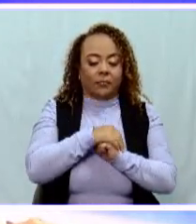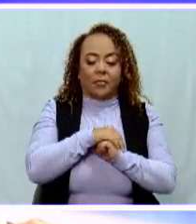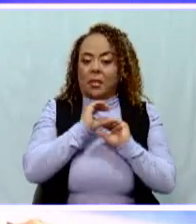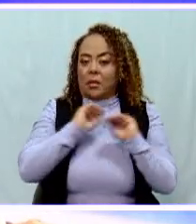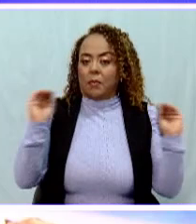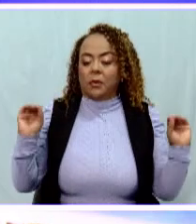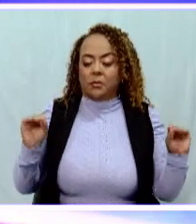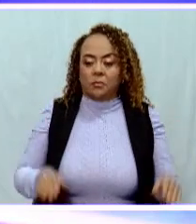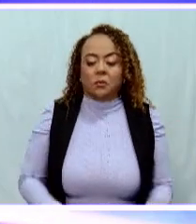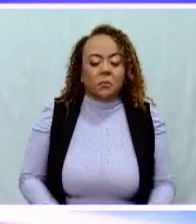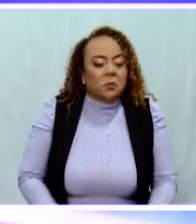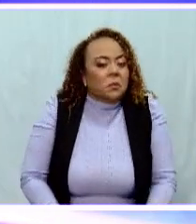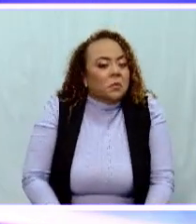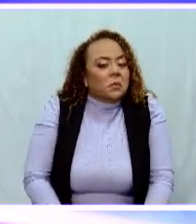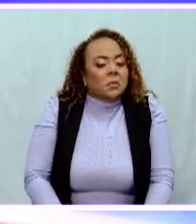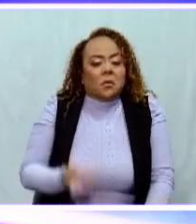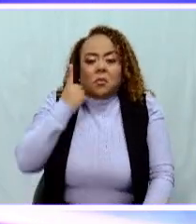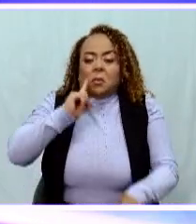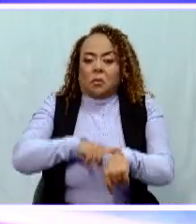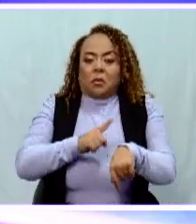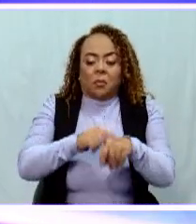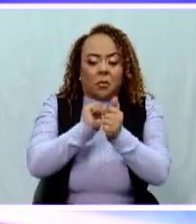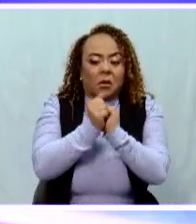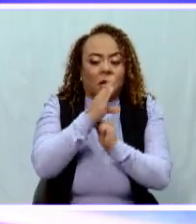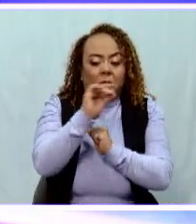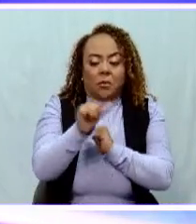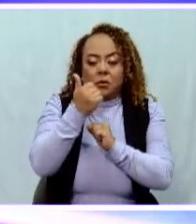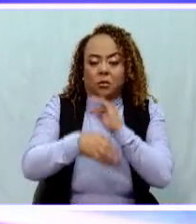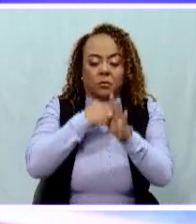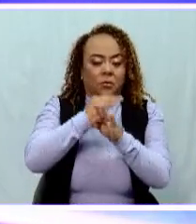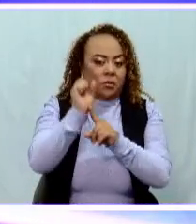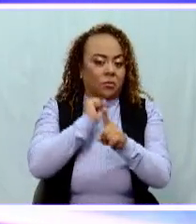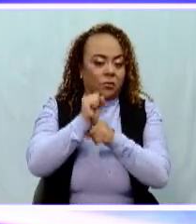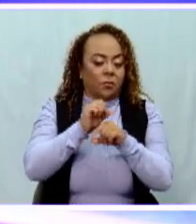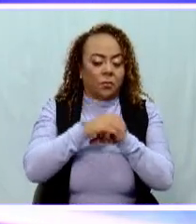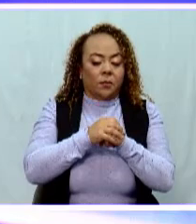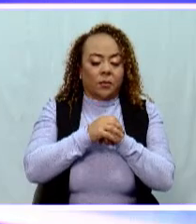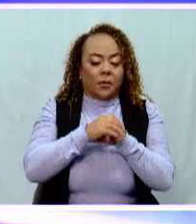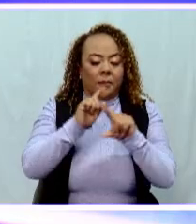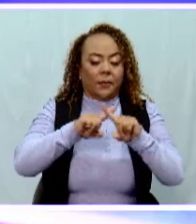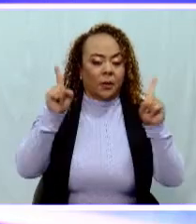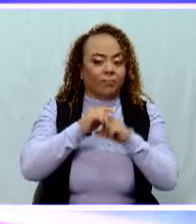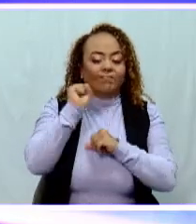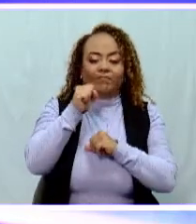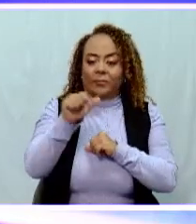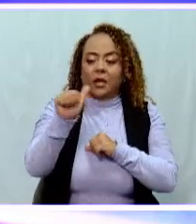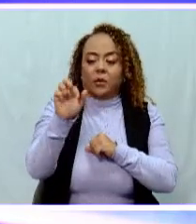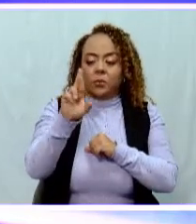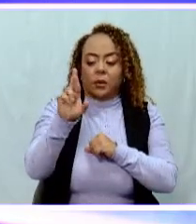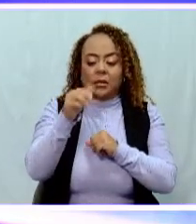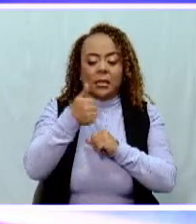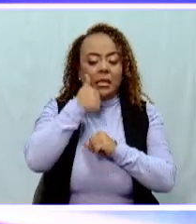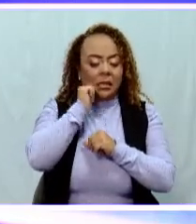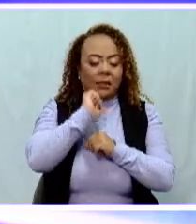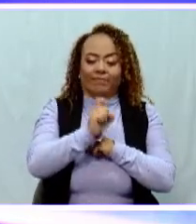Tejeda igual por momento deportivo verdad de otro tipo de circunstancias pero si Aarón Suárez ayer el partido Me